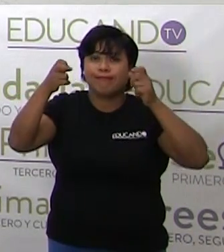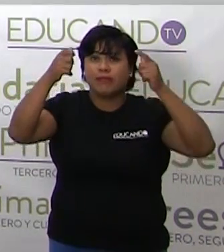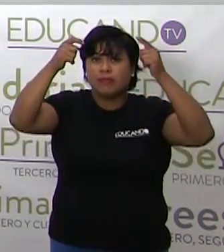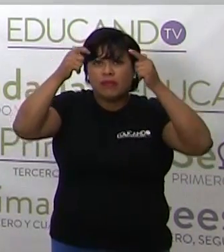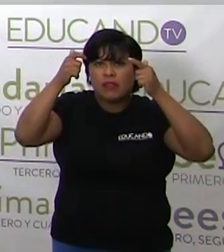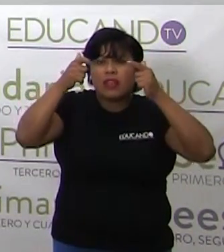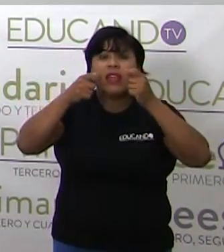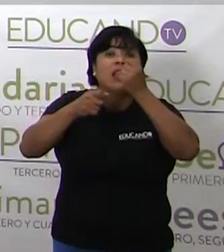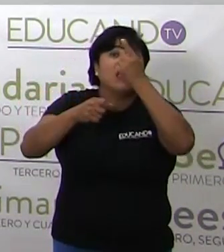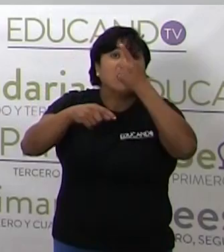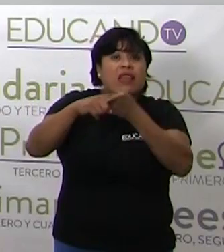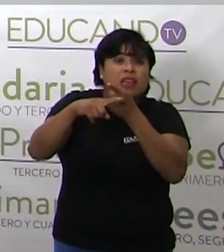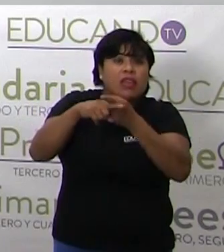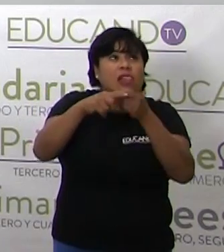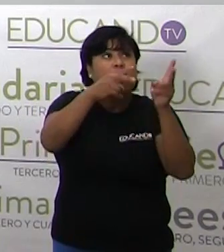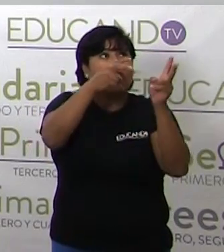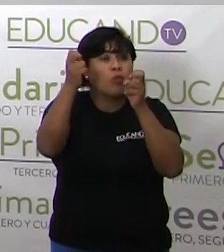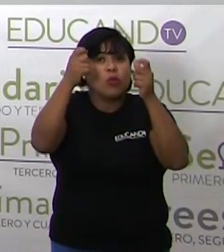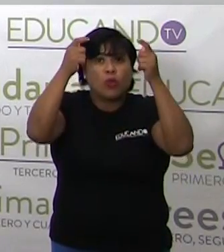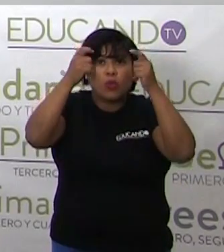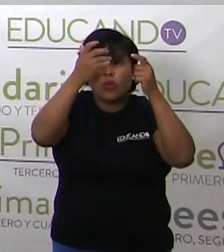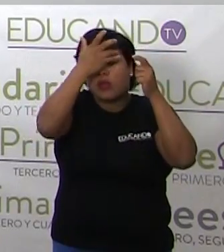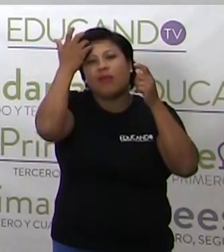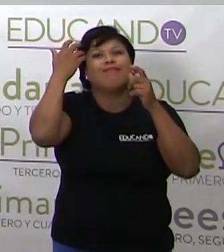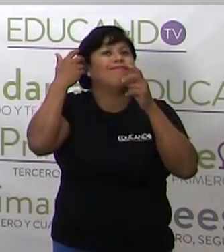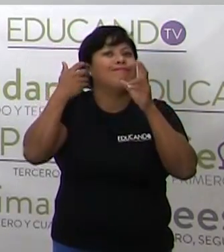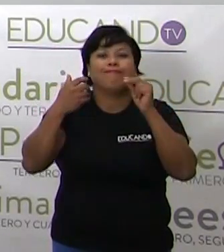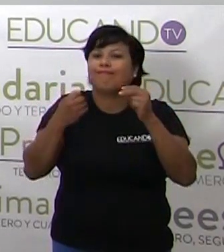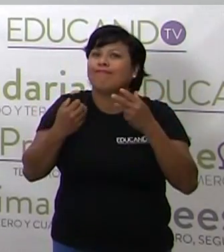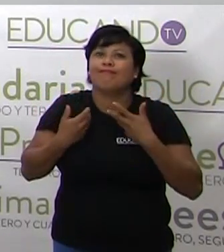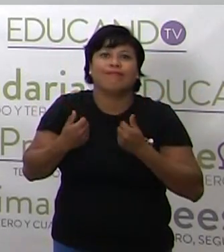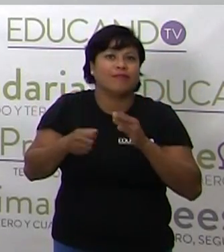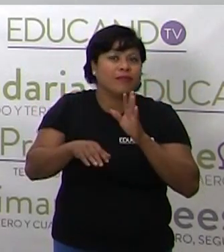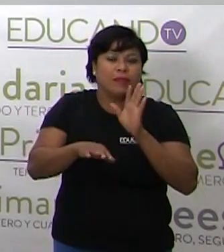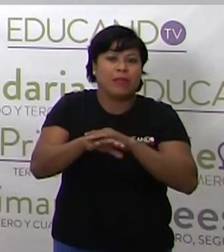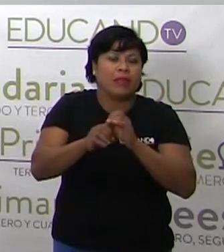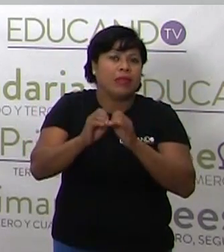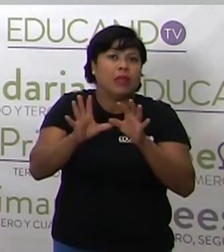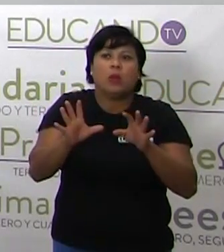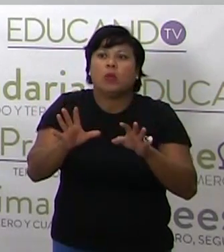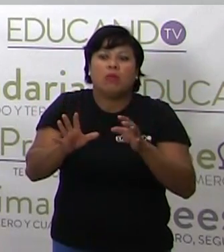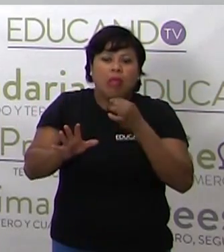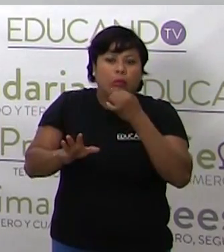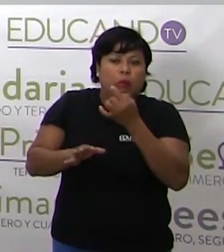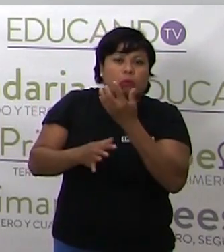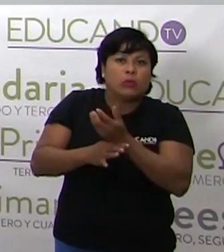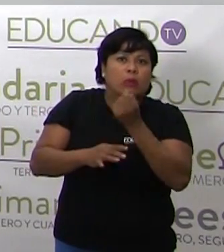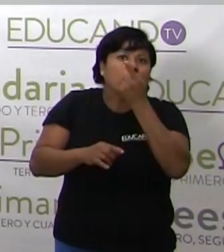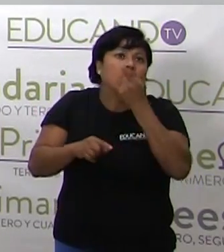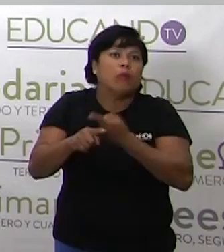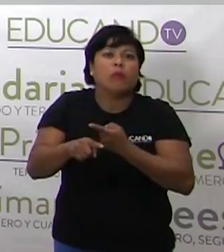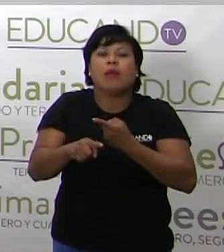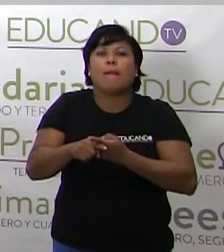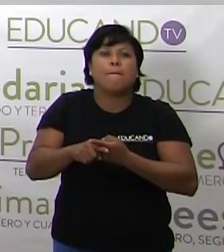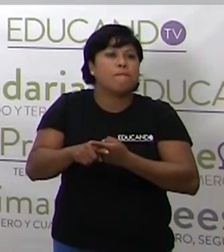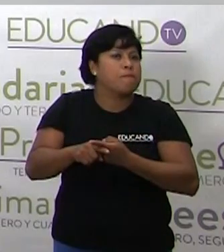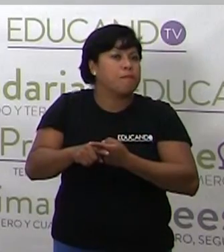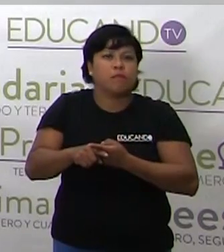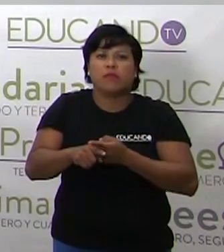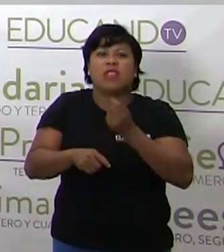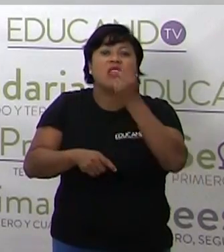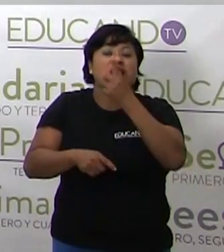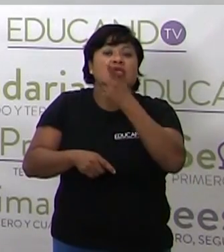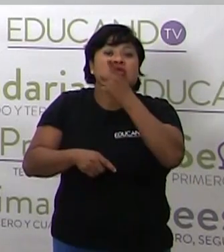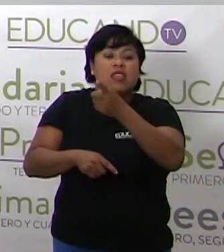¿Quién ha robado la corona? No está claro, no está indeterminado, no se sabe quién actuó